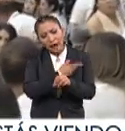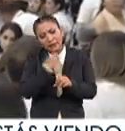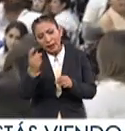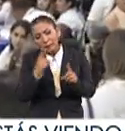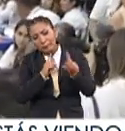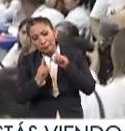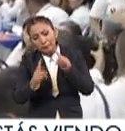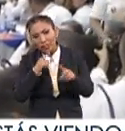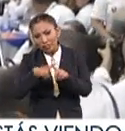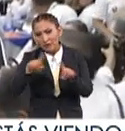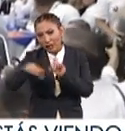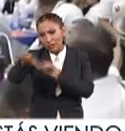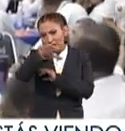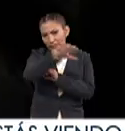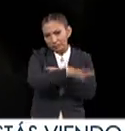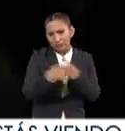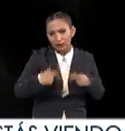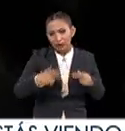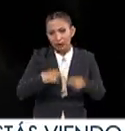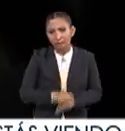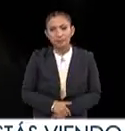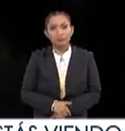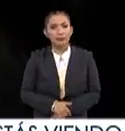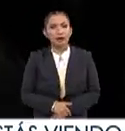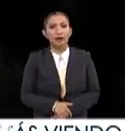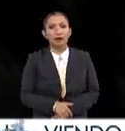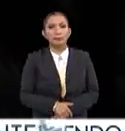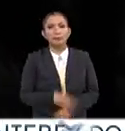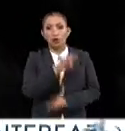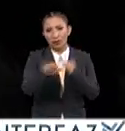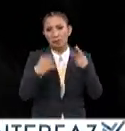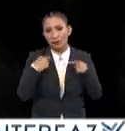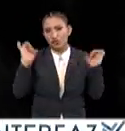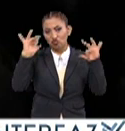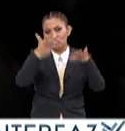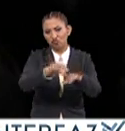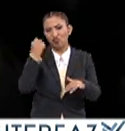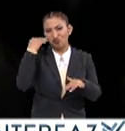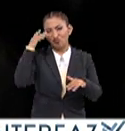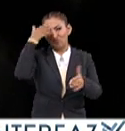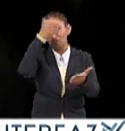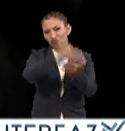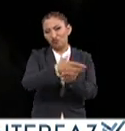del diálogo entre los diversos actores. Todos los asistentes al foro allá